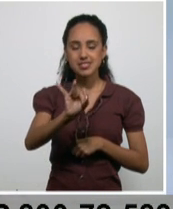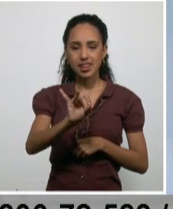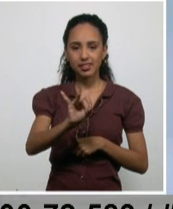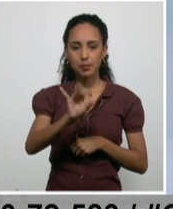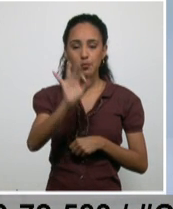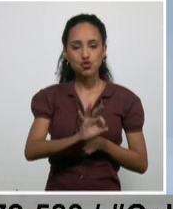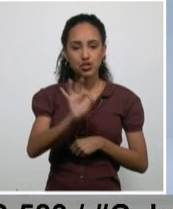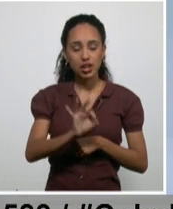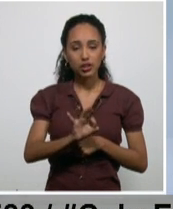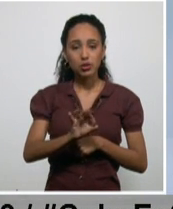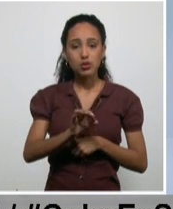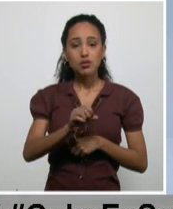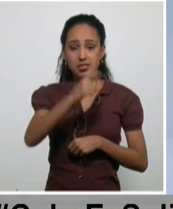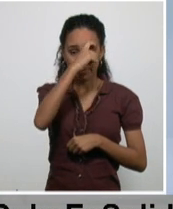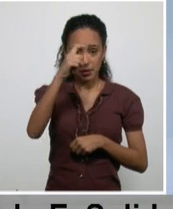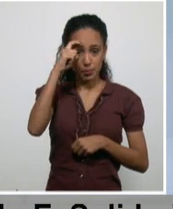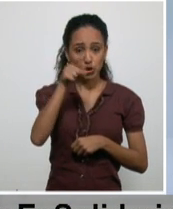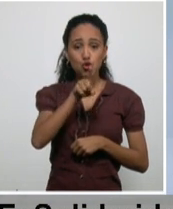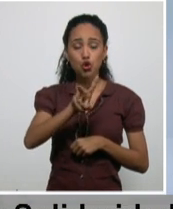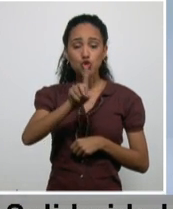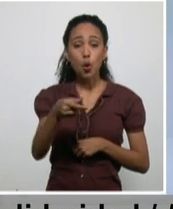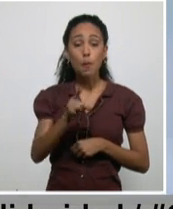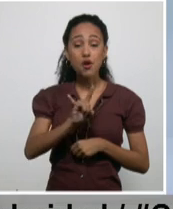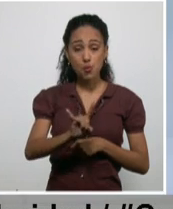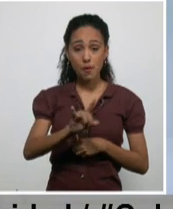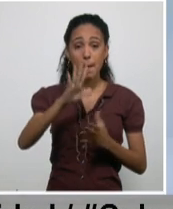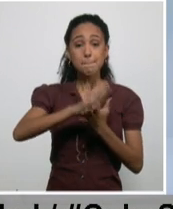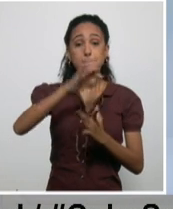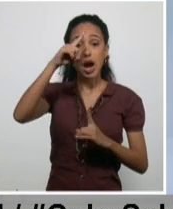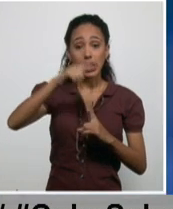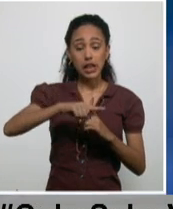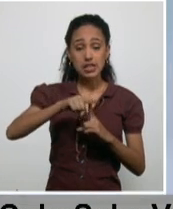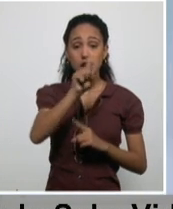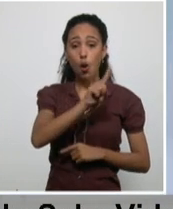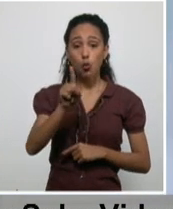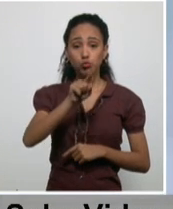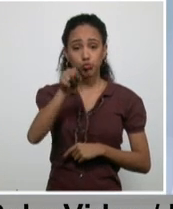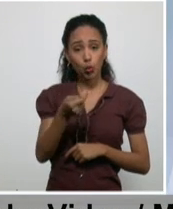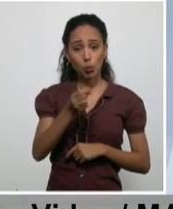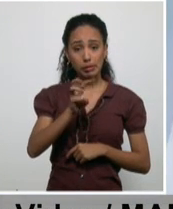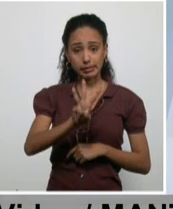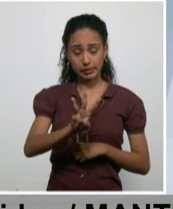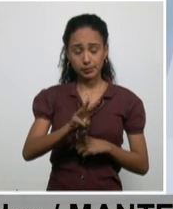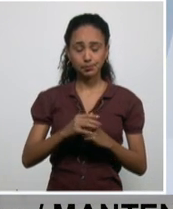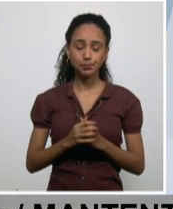con 12,9, Matanzas con el 11,3,